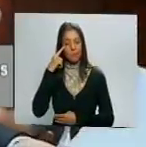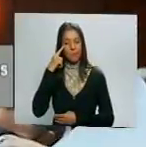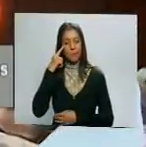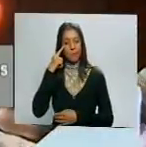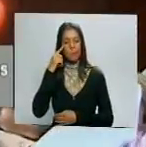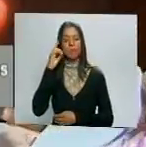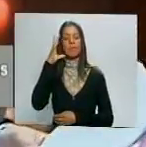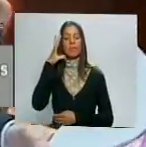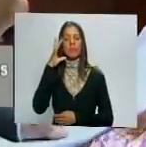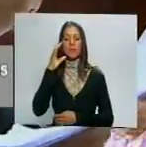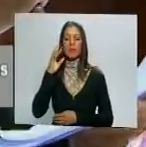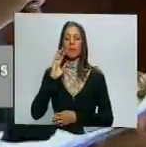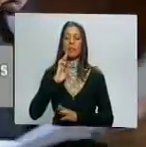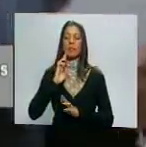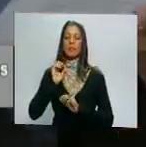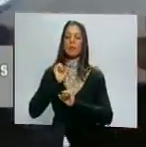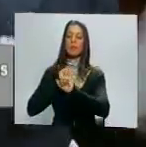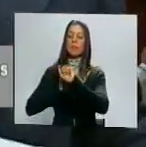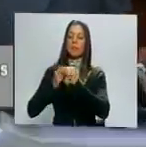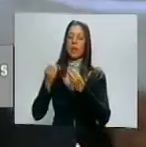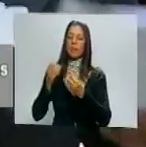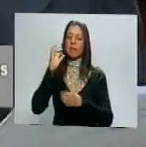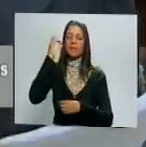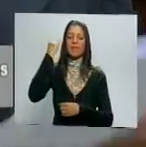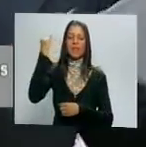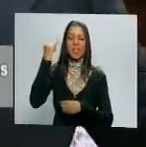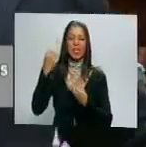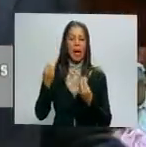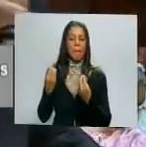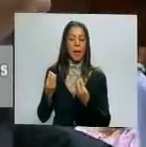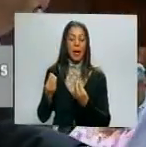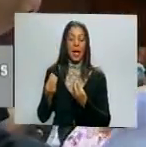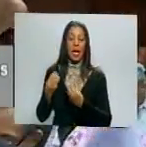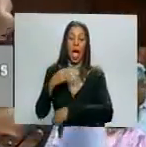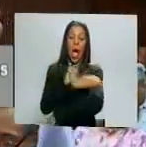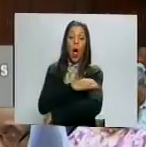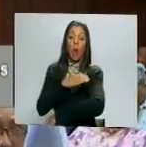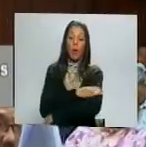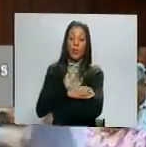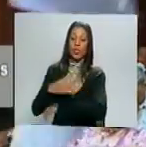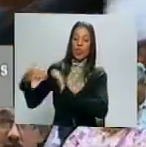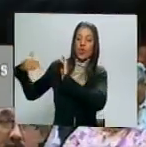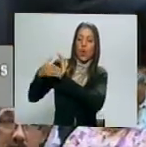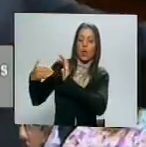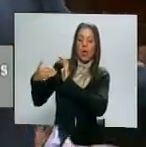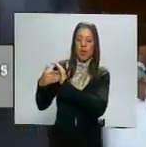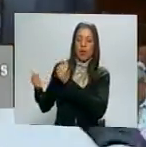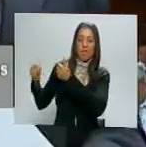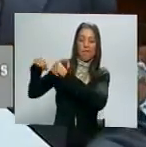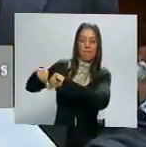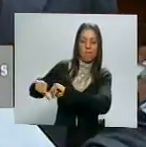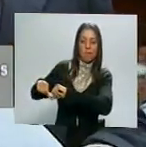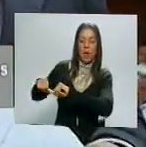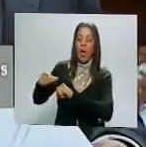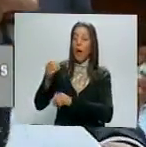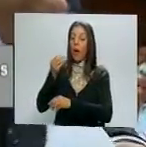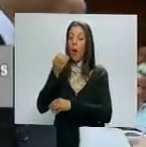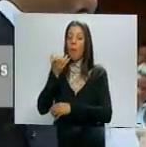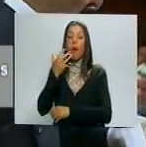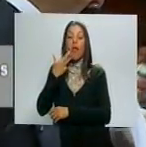el presidente de la República para enfrentar y derrotar la forma más perversa de la guerra económica, el